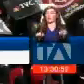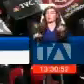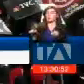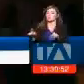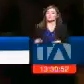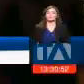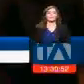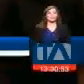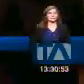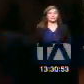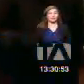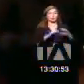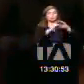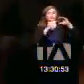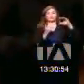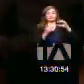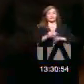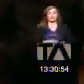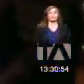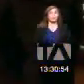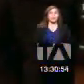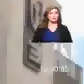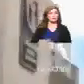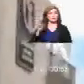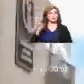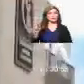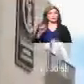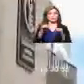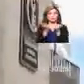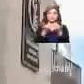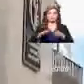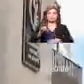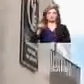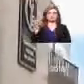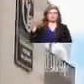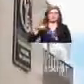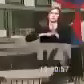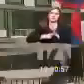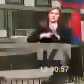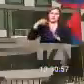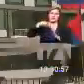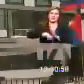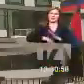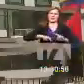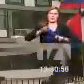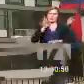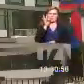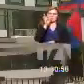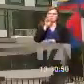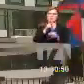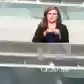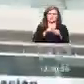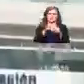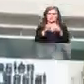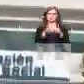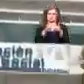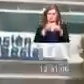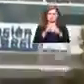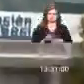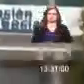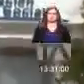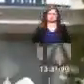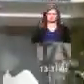Nacional Electoral. Aunque algunos asambleístas consideran que debe ser la Contraloría la que inicie un examen especial a la inscripción de